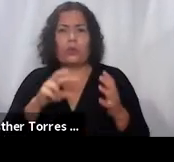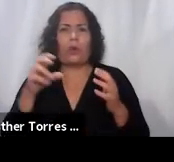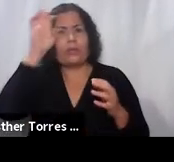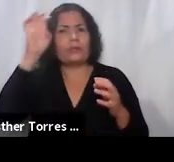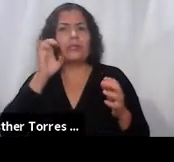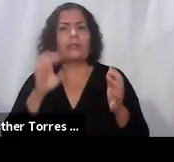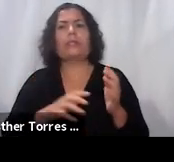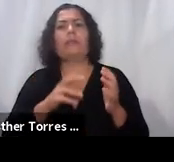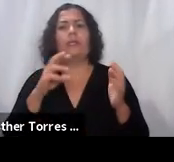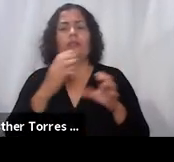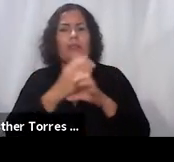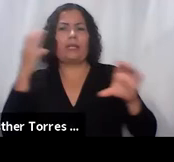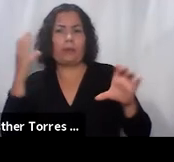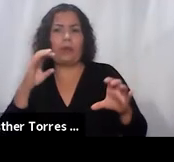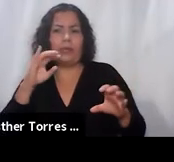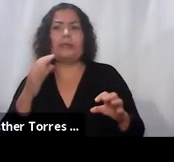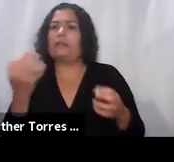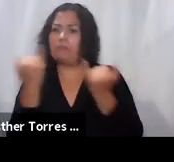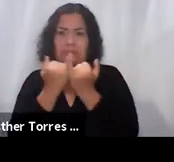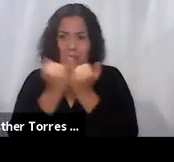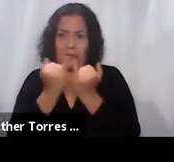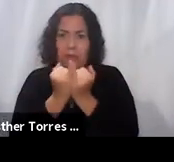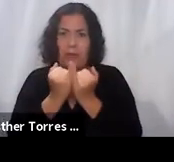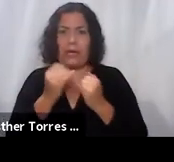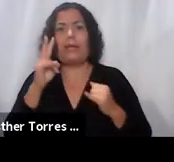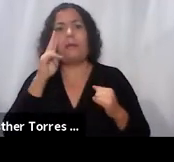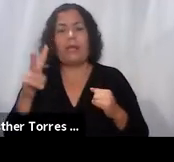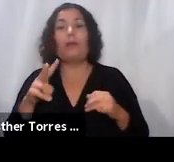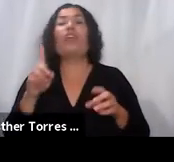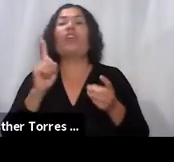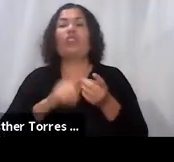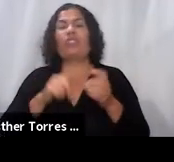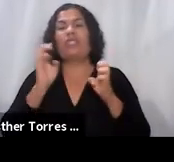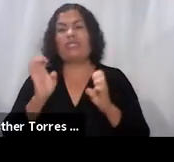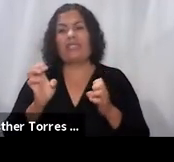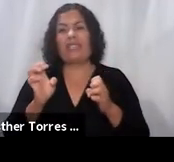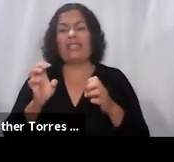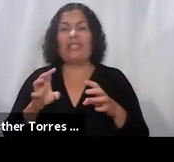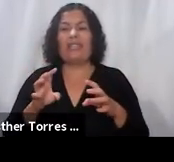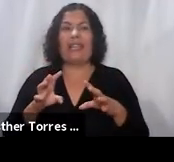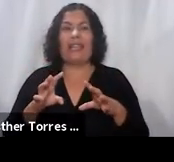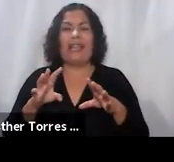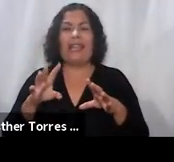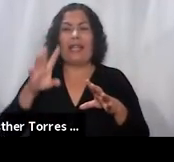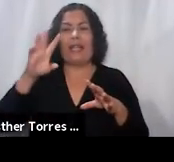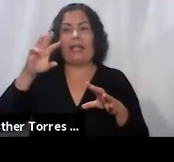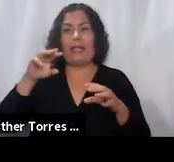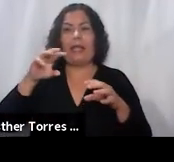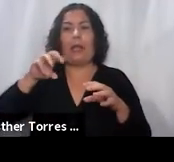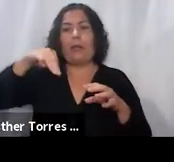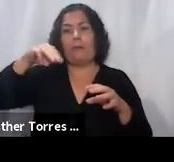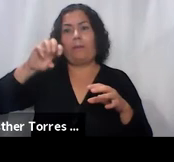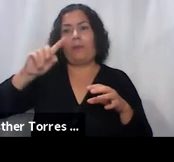sino también tengo entendido que los mototaxis y que creo que cada vez más tenemos